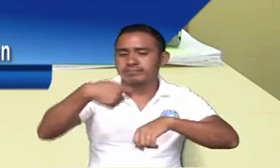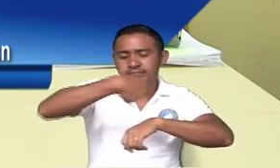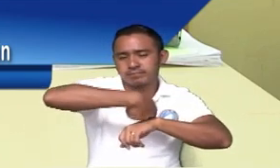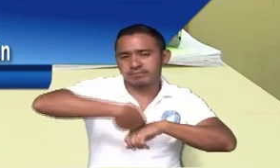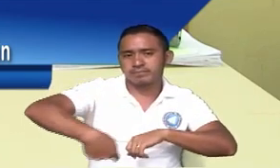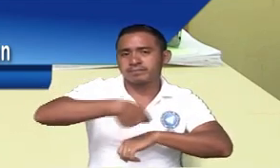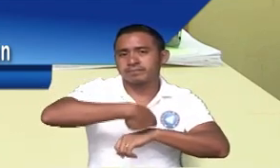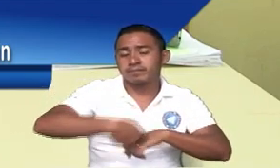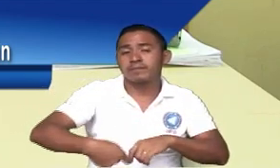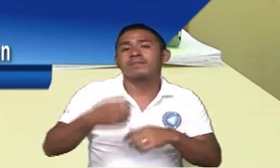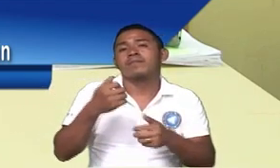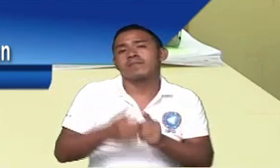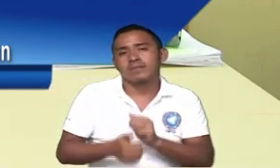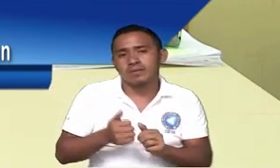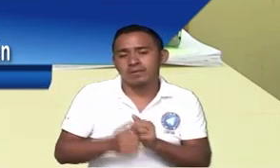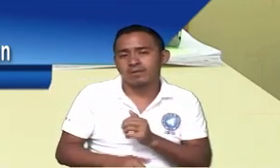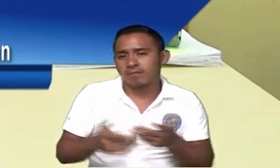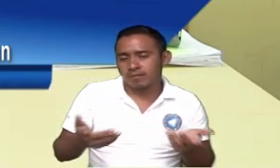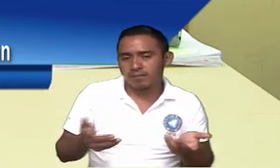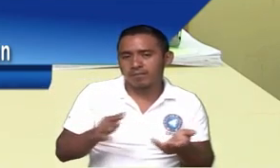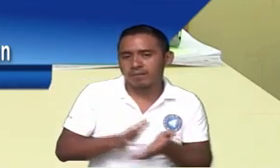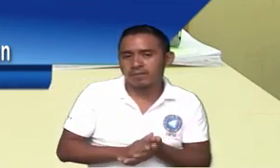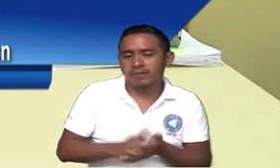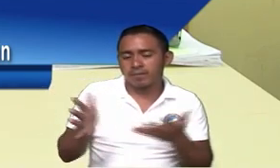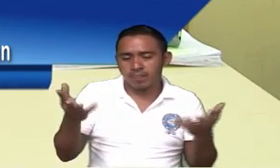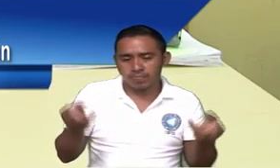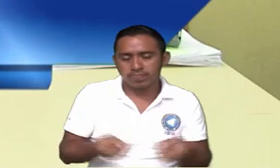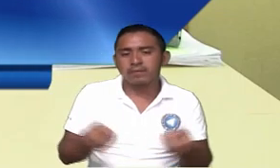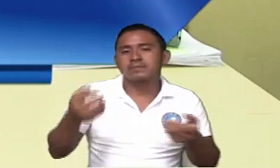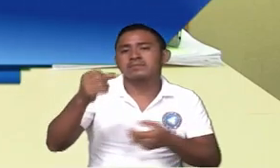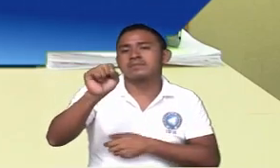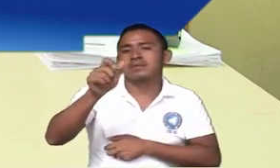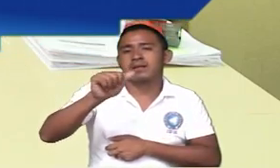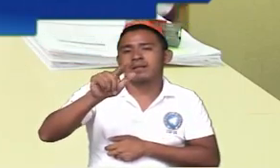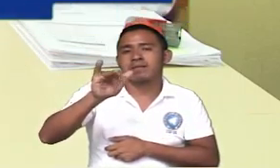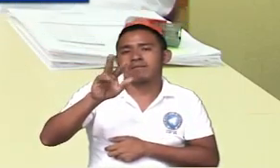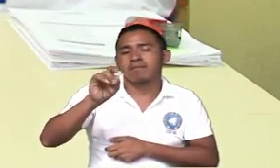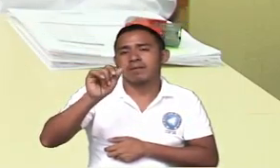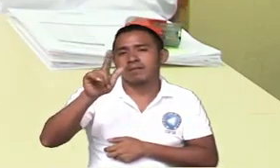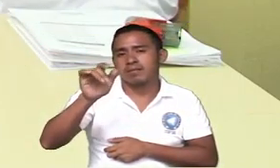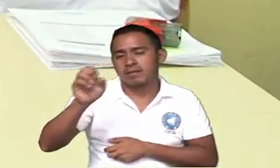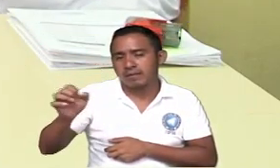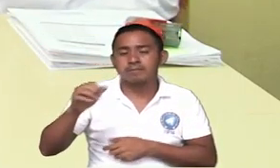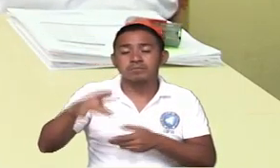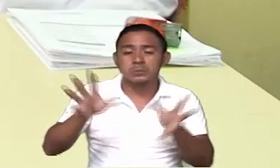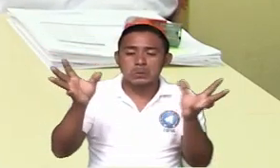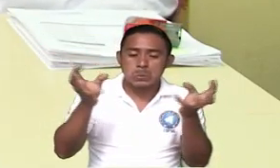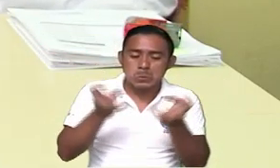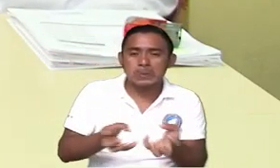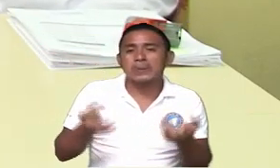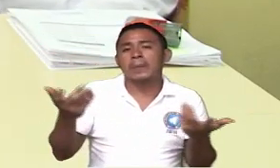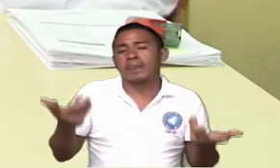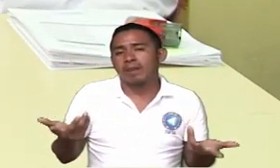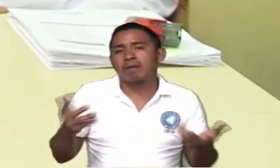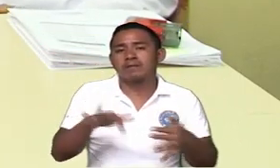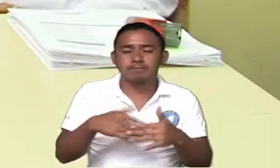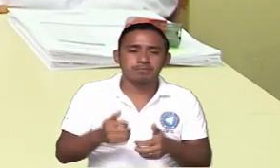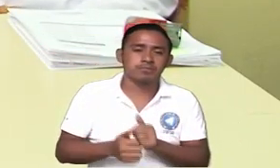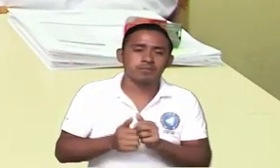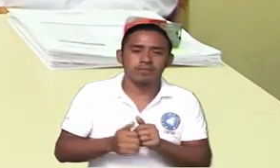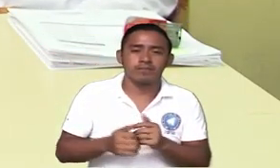más bien destruimos las glándulas salivales. Y si destruimos las glándulas salivales, favorecemos lo que es la resequedad de la lengua y posteriormente lo que